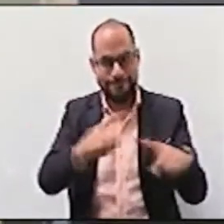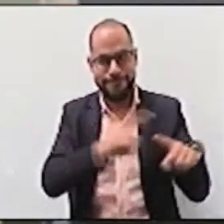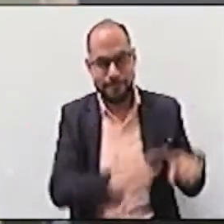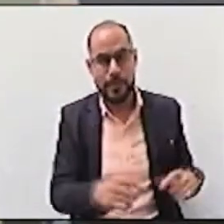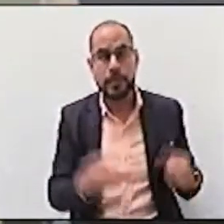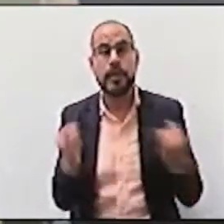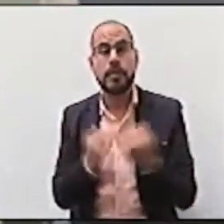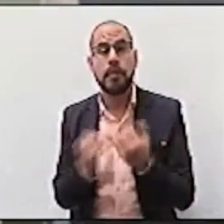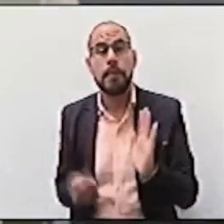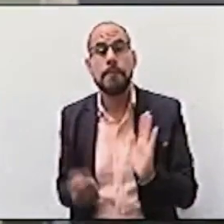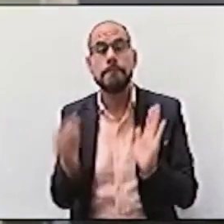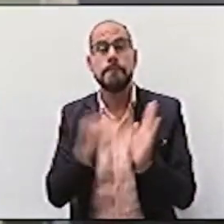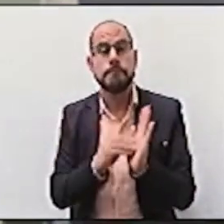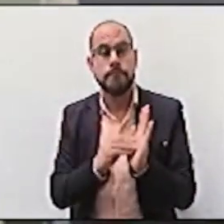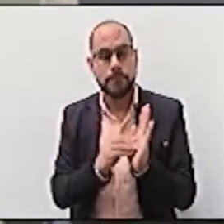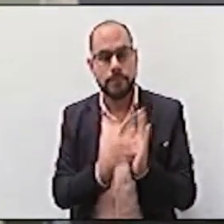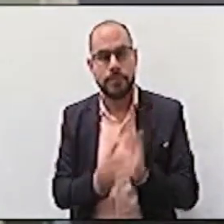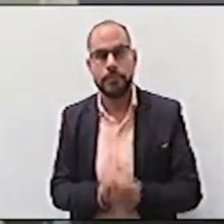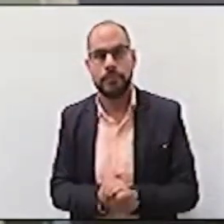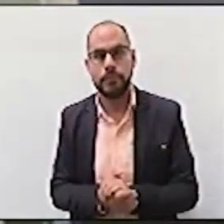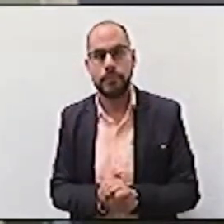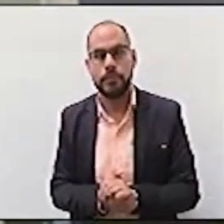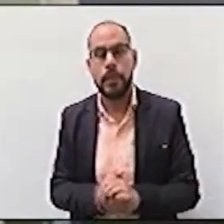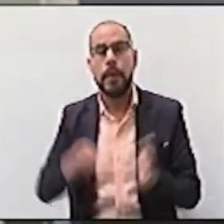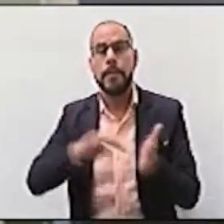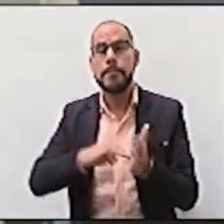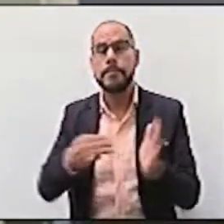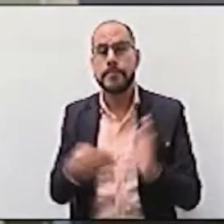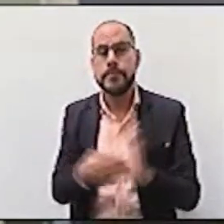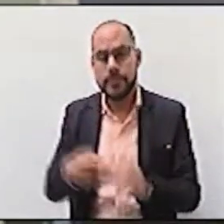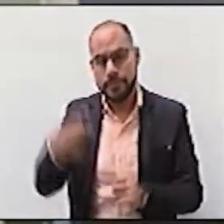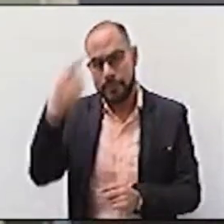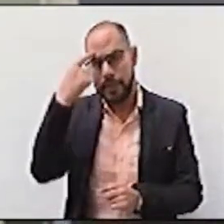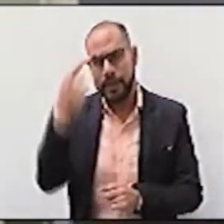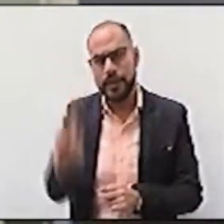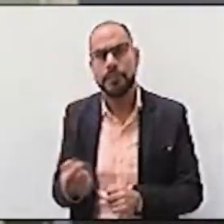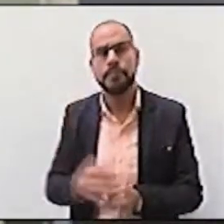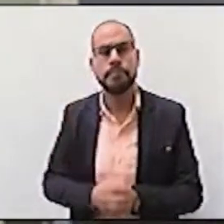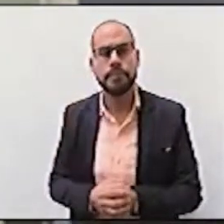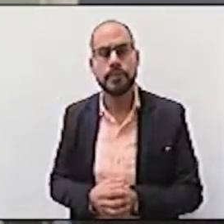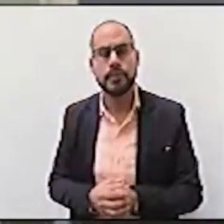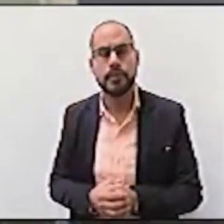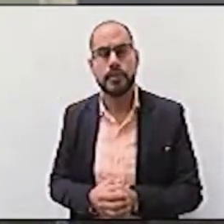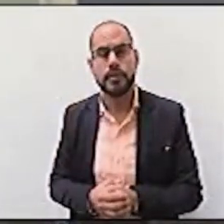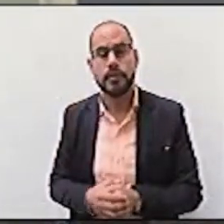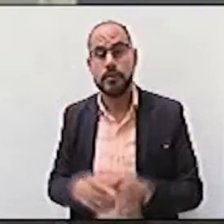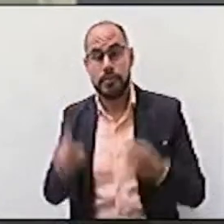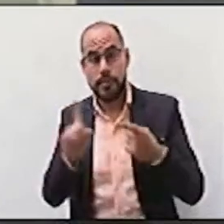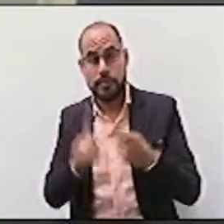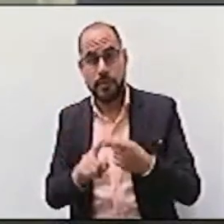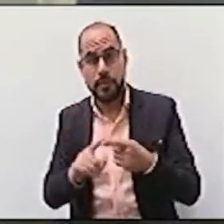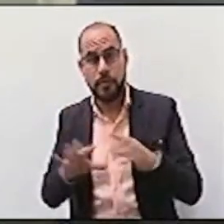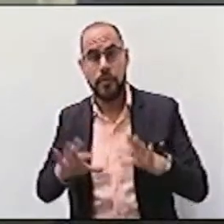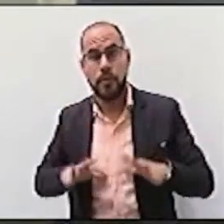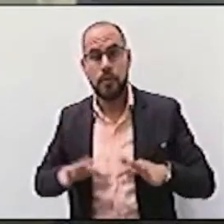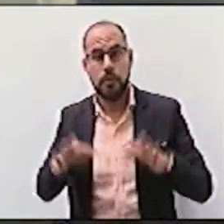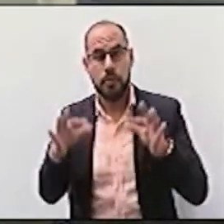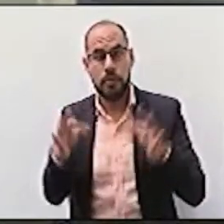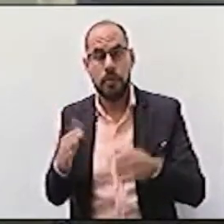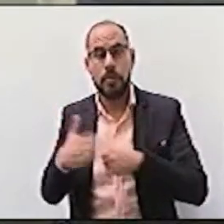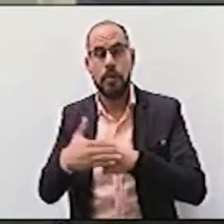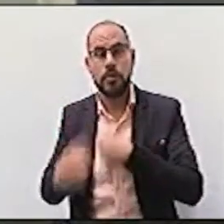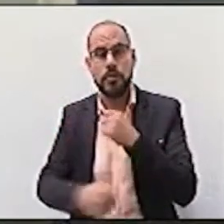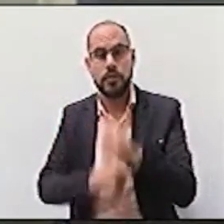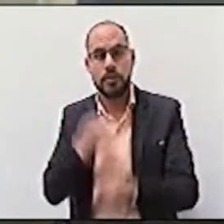establece una serie de mecanismos para que, uno, se cree a partir del próximo